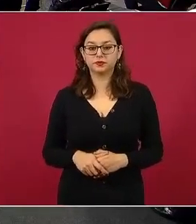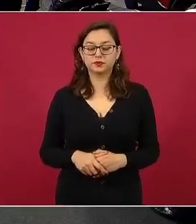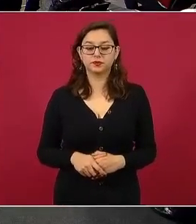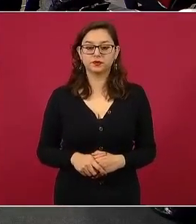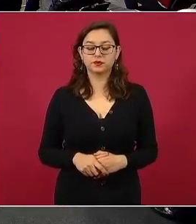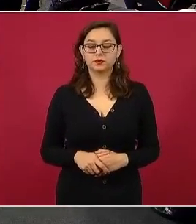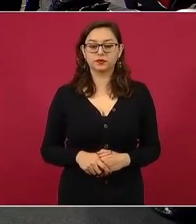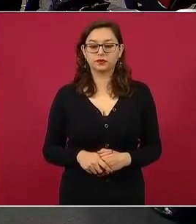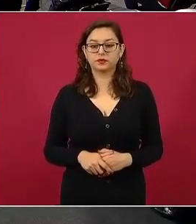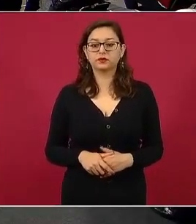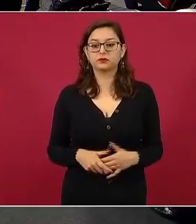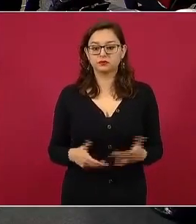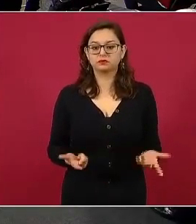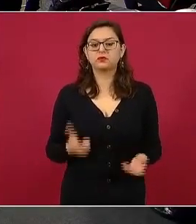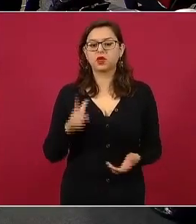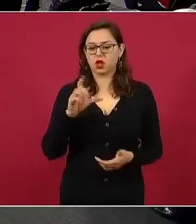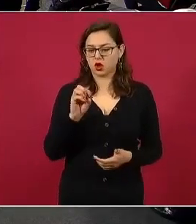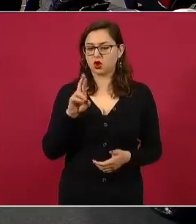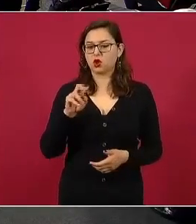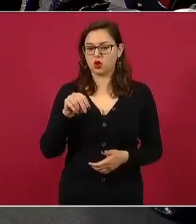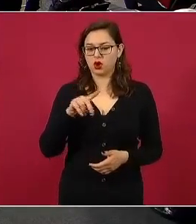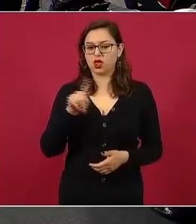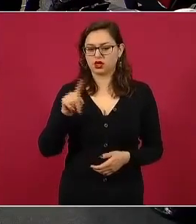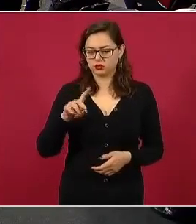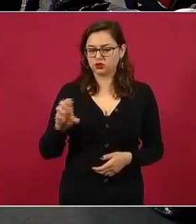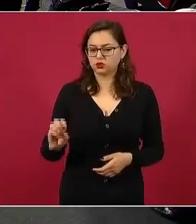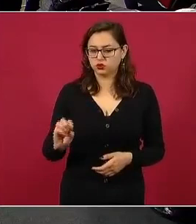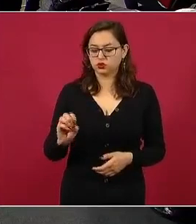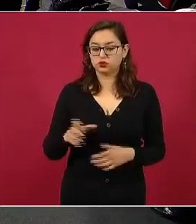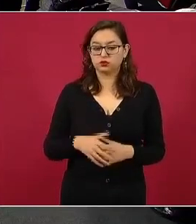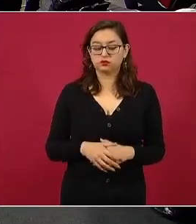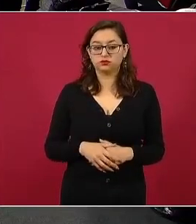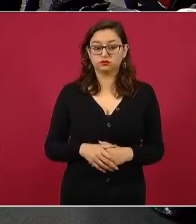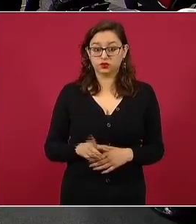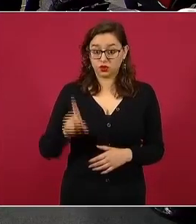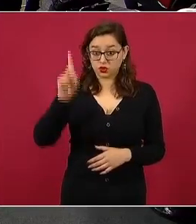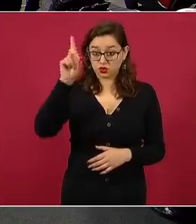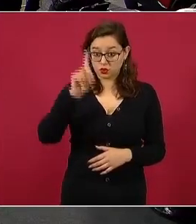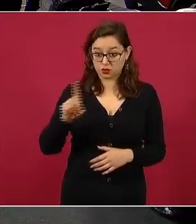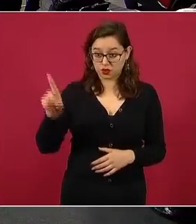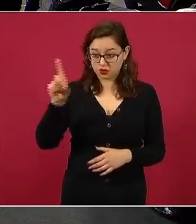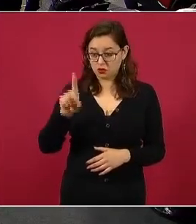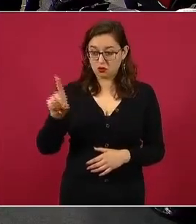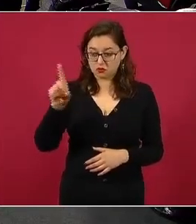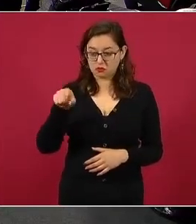Meyer. Y Lorenzo Meyer, sí, no. Sí, pero en el Reforma,